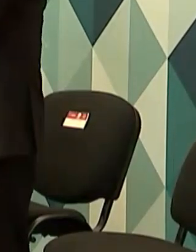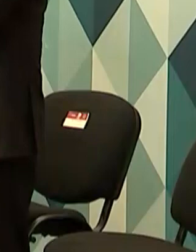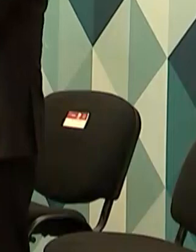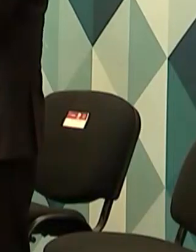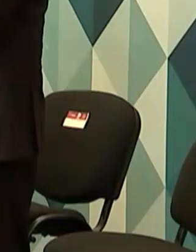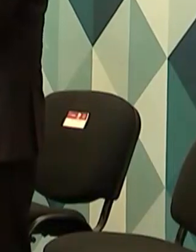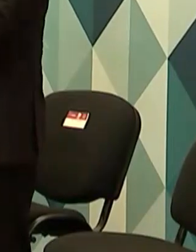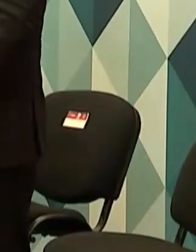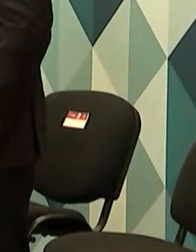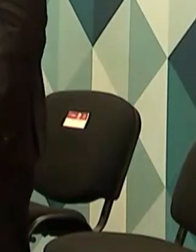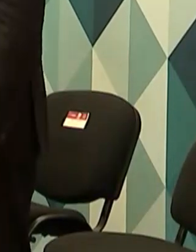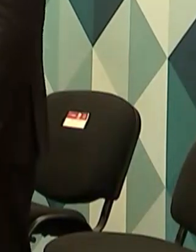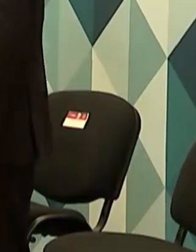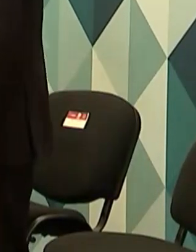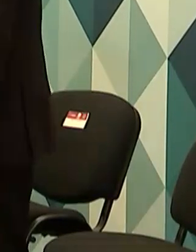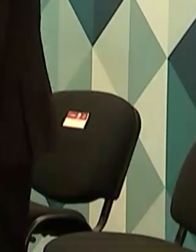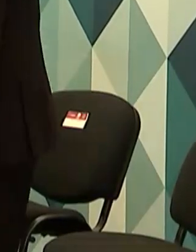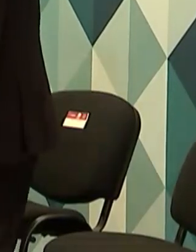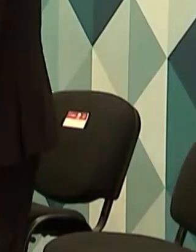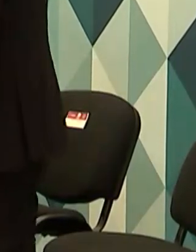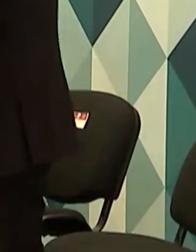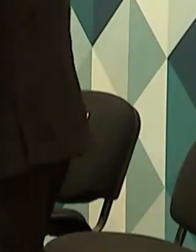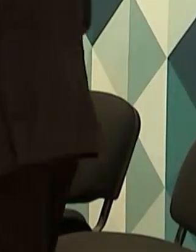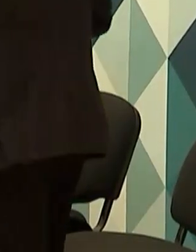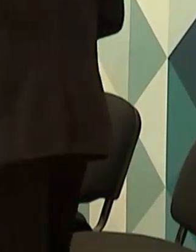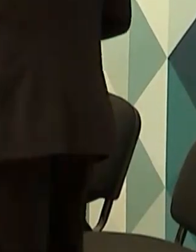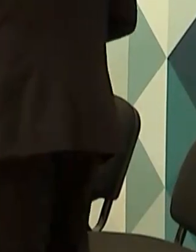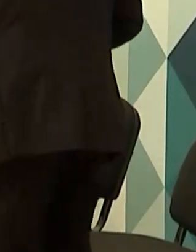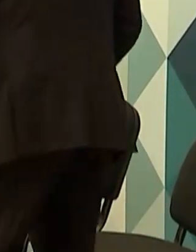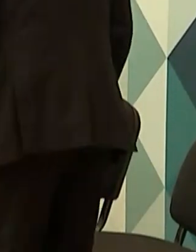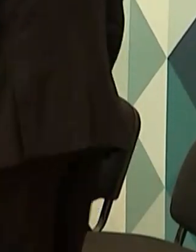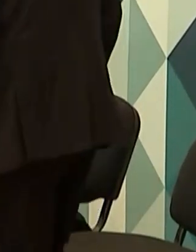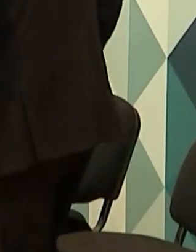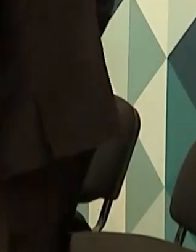Le solicitamos tomar asiento, por favor.